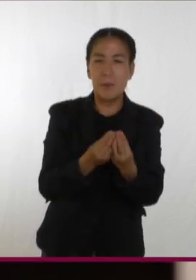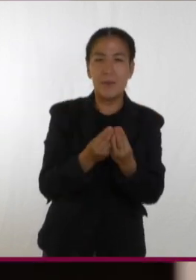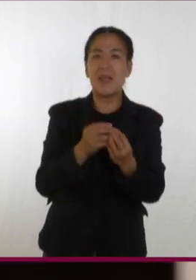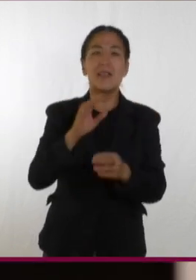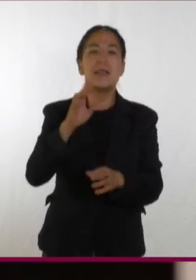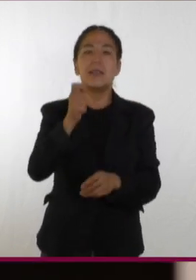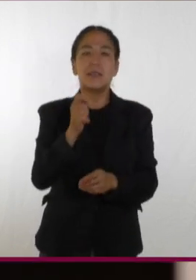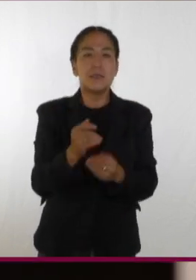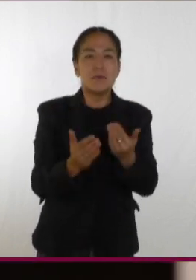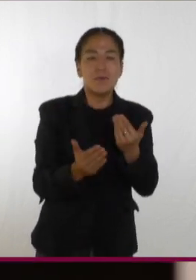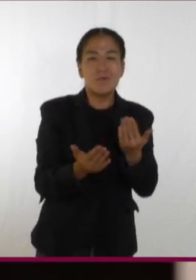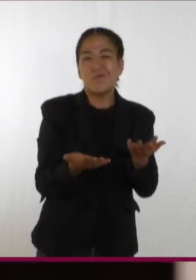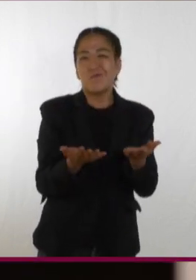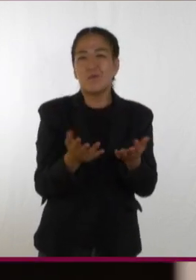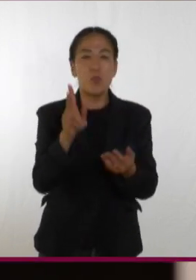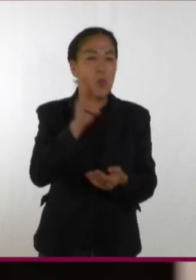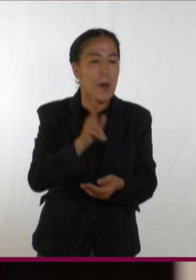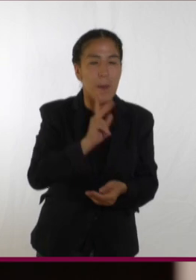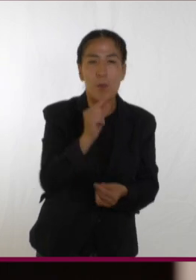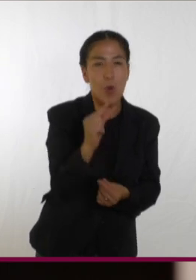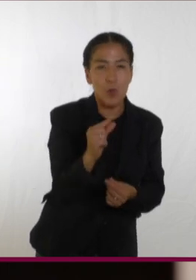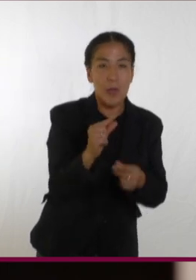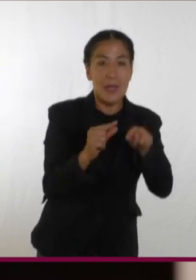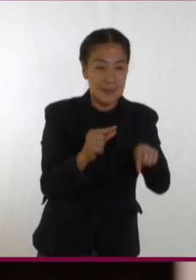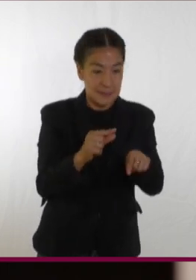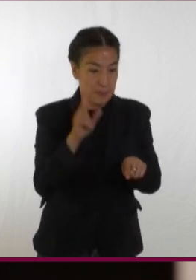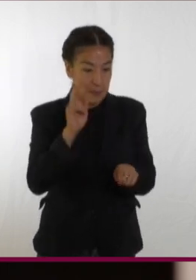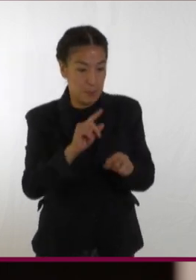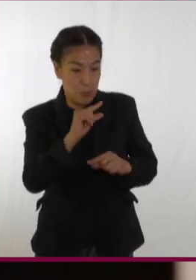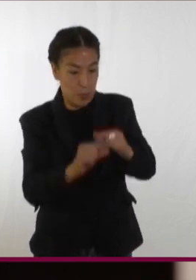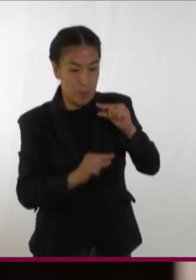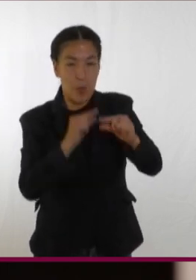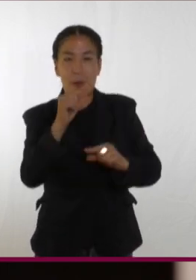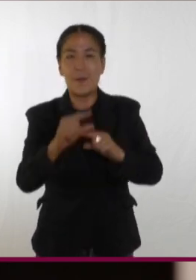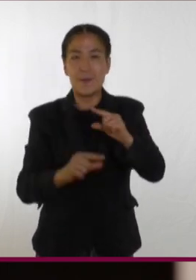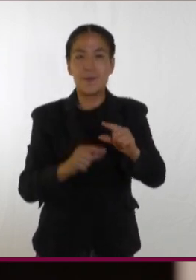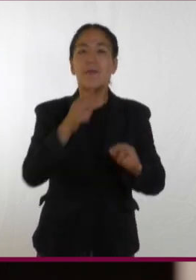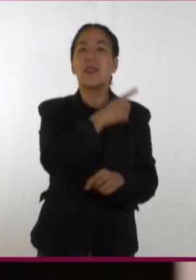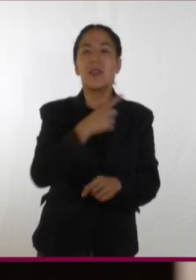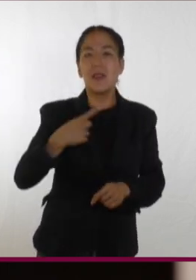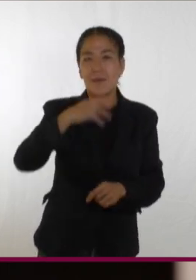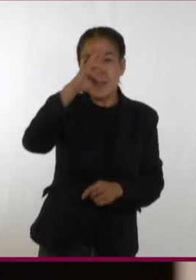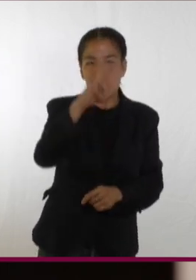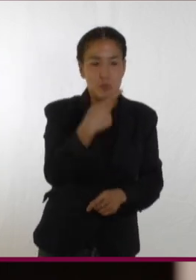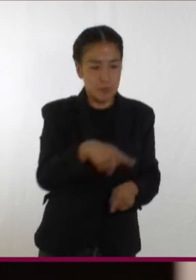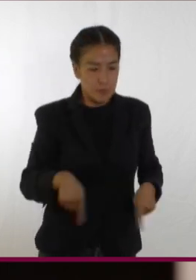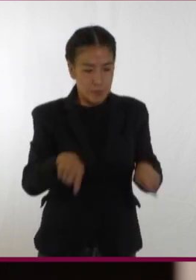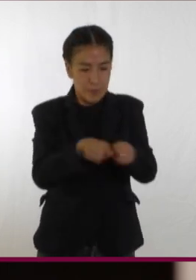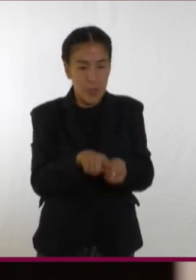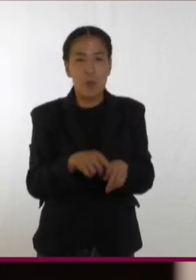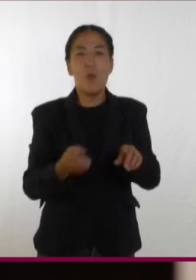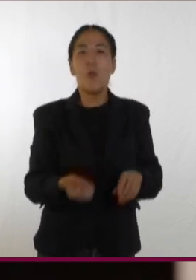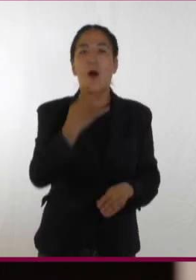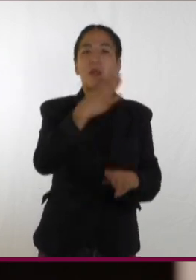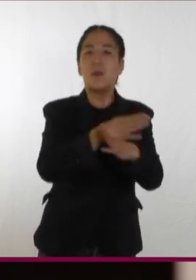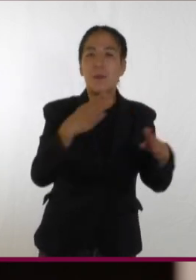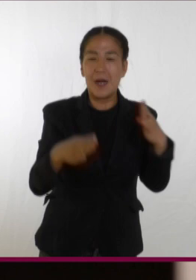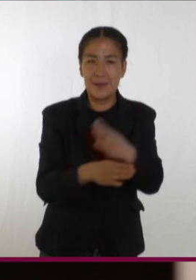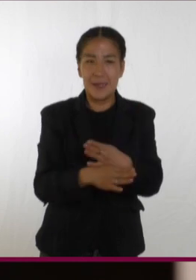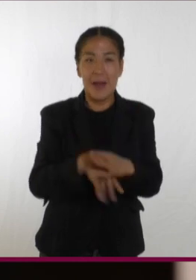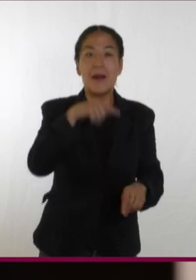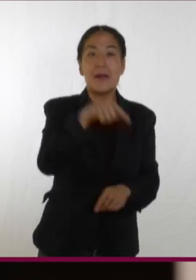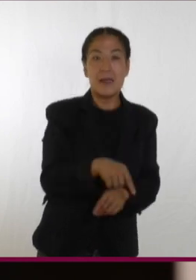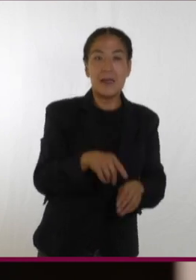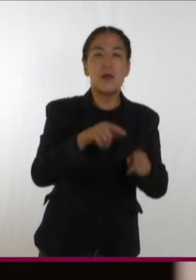margen de merma es mínimo mientras se utilice con esos principios, ¿no? de respetar toda esa línea